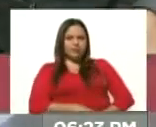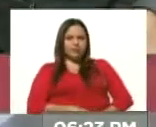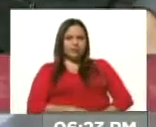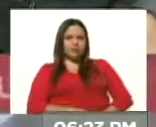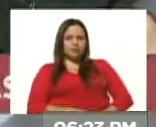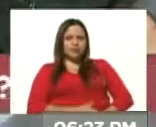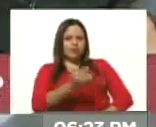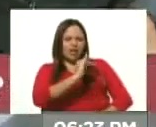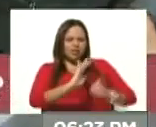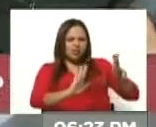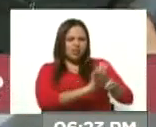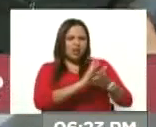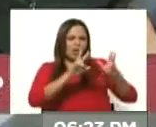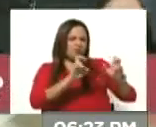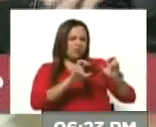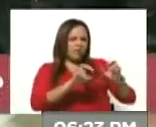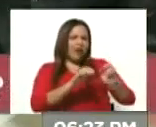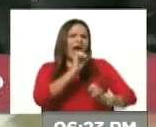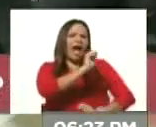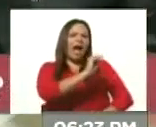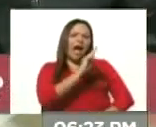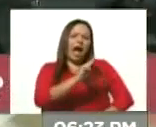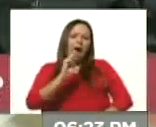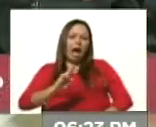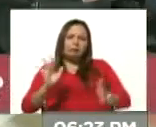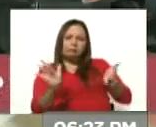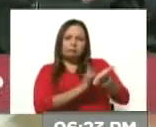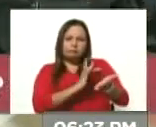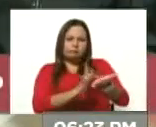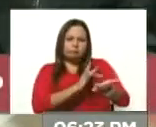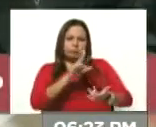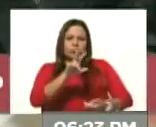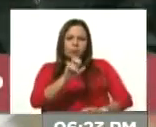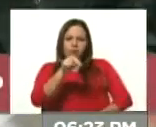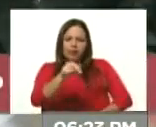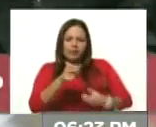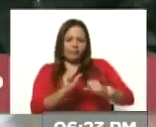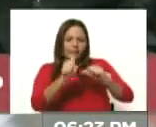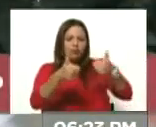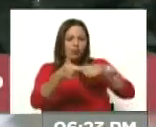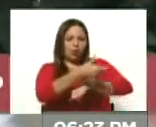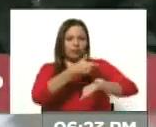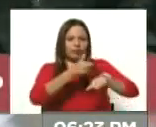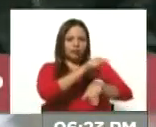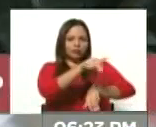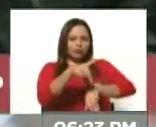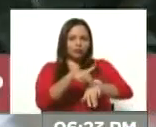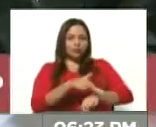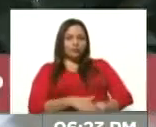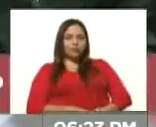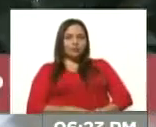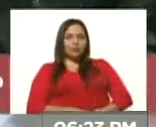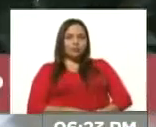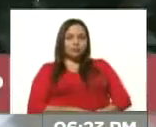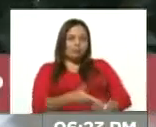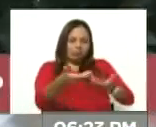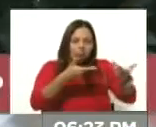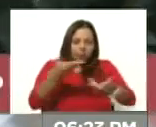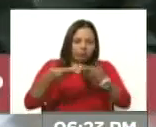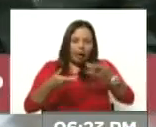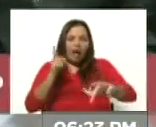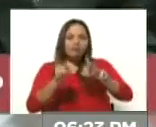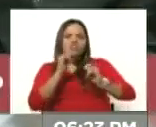sobre la nueva aplicación para los con la nueva plataforma digital que implementó el ejecutivo nacional para recibir denuncias